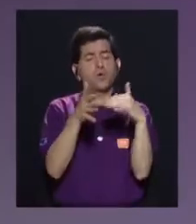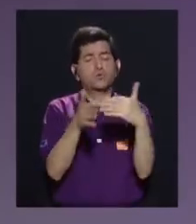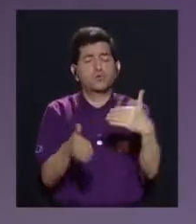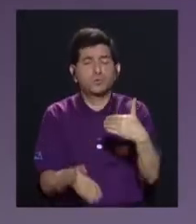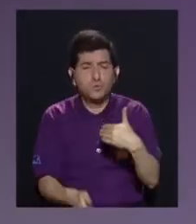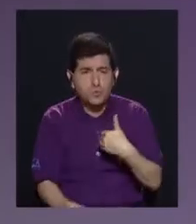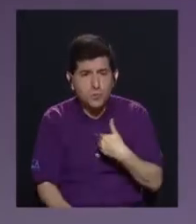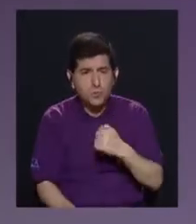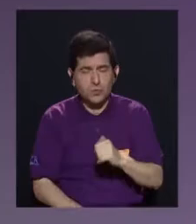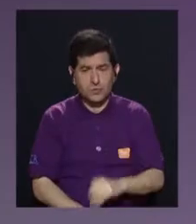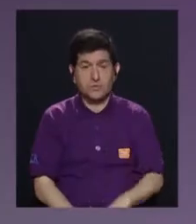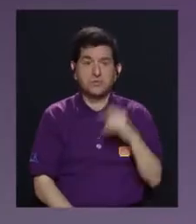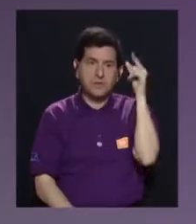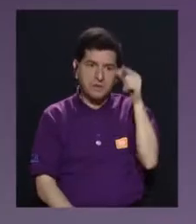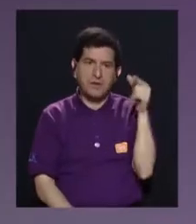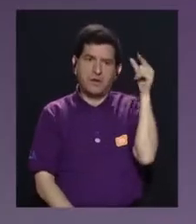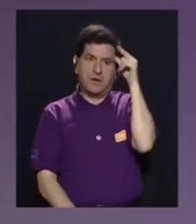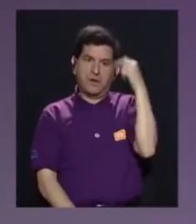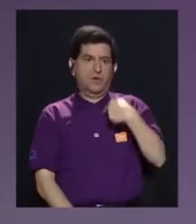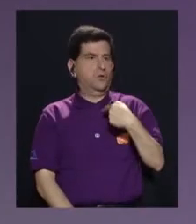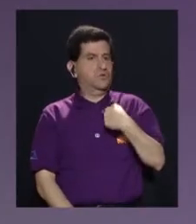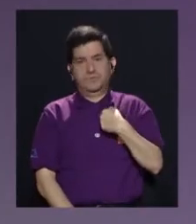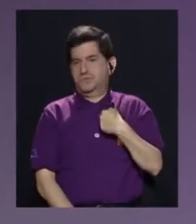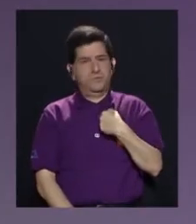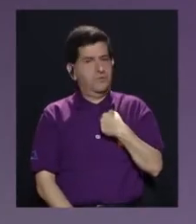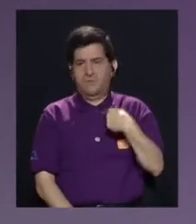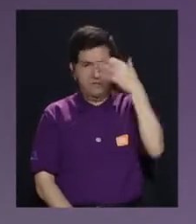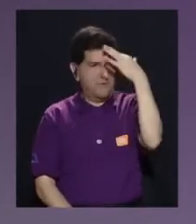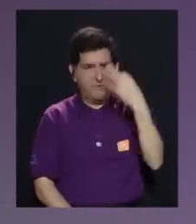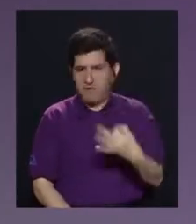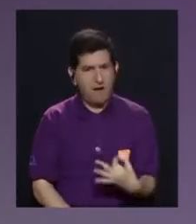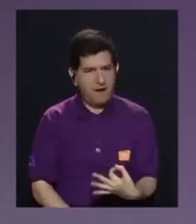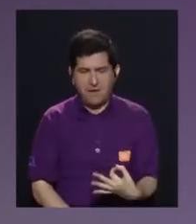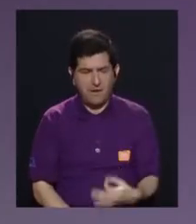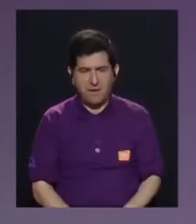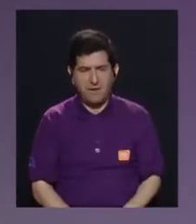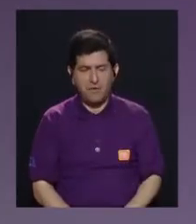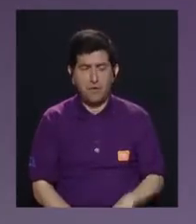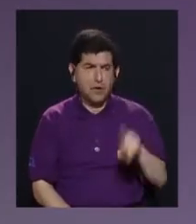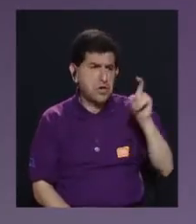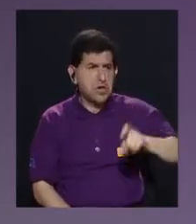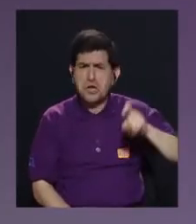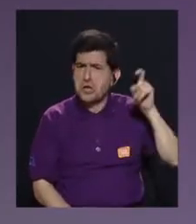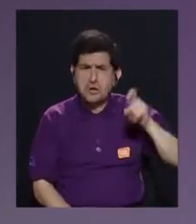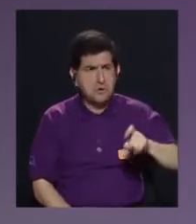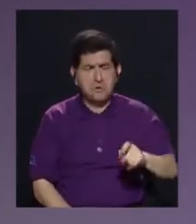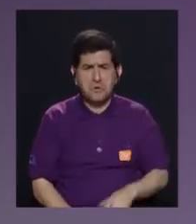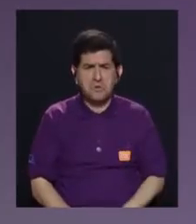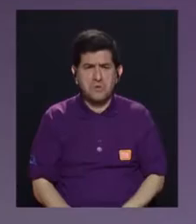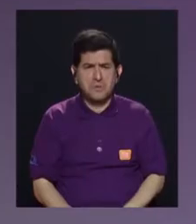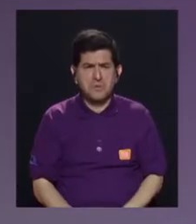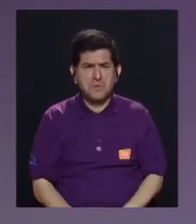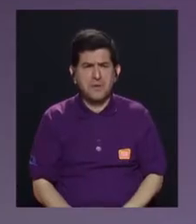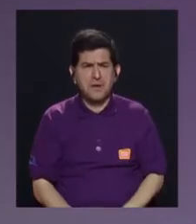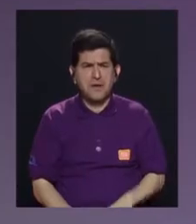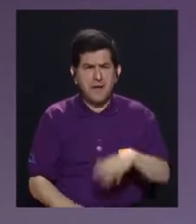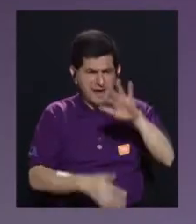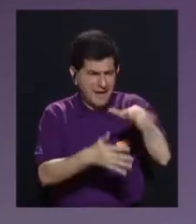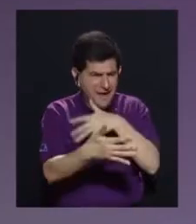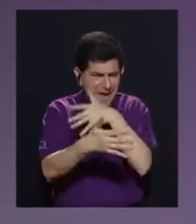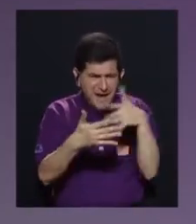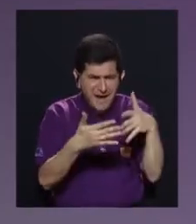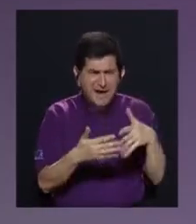tenemos y evidentemente yo no soy de las que cree porque además no es necesario por cierto transar transar unas agendas